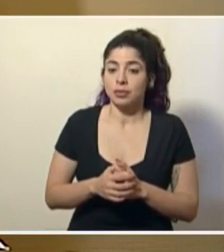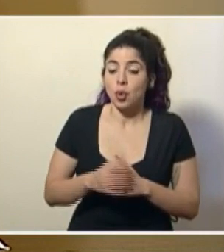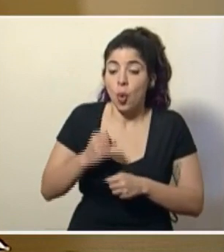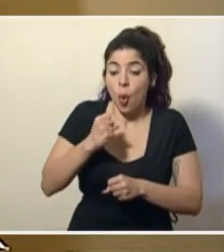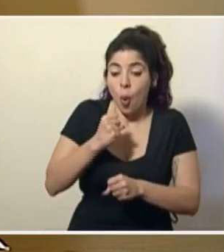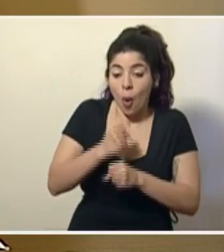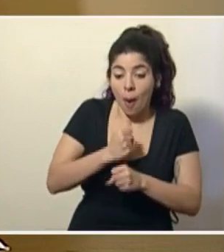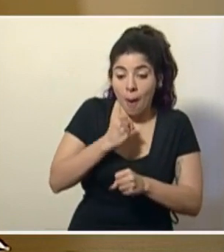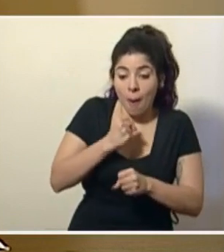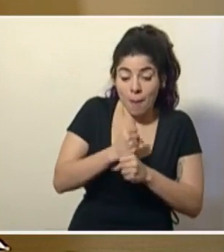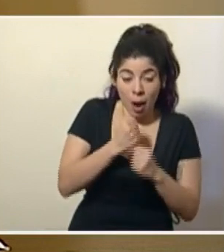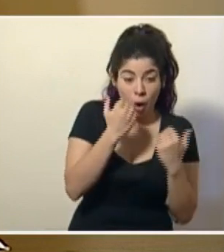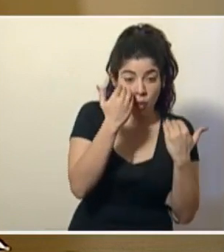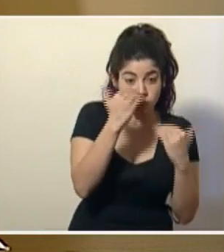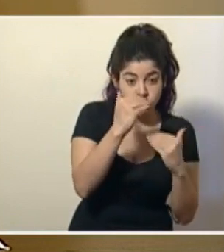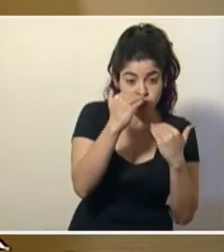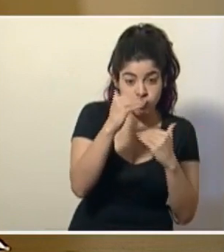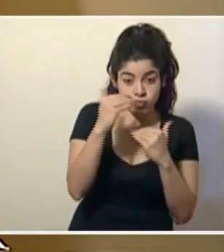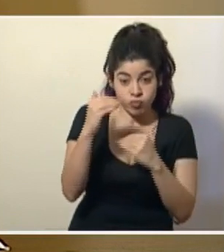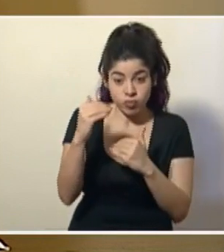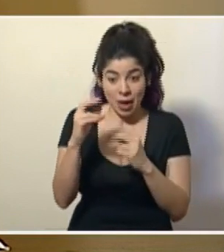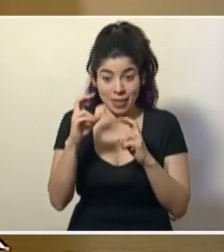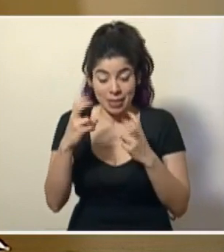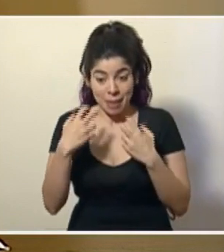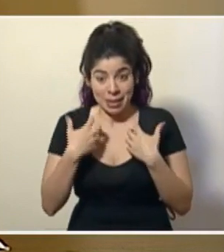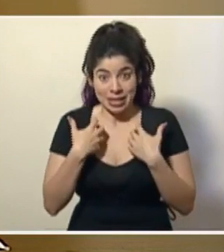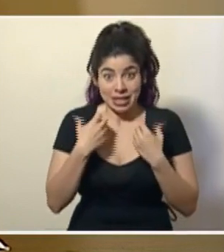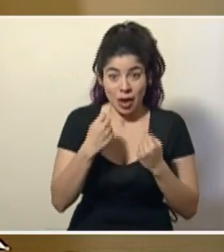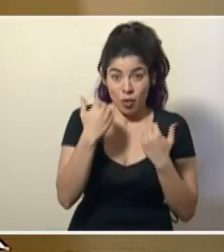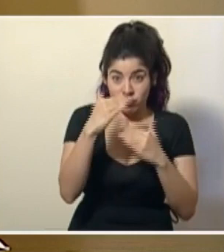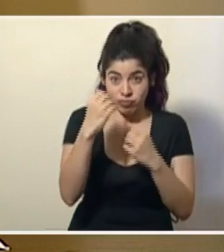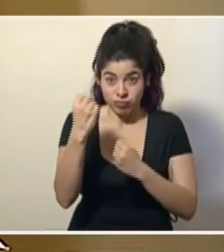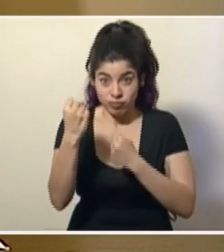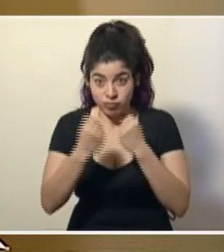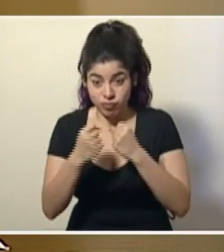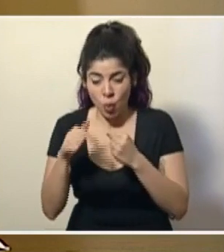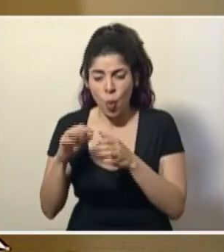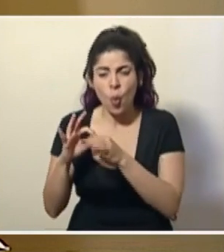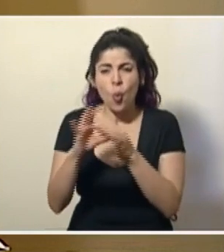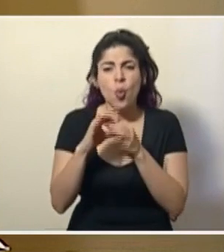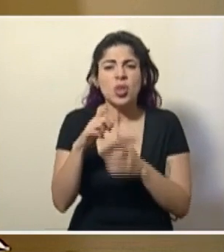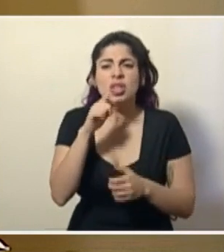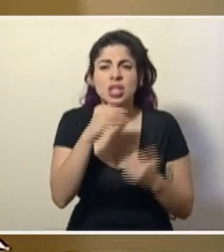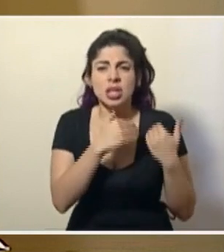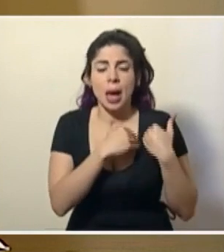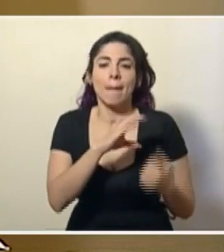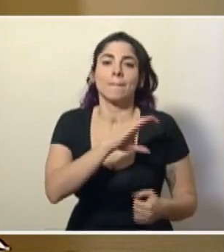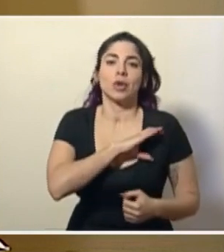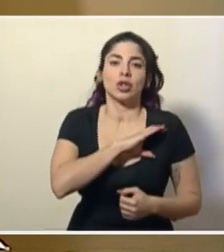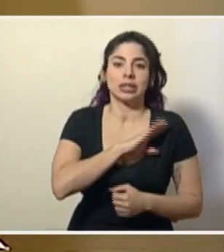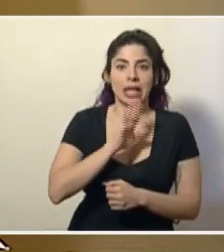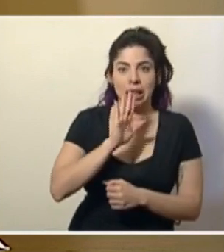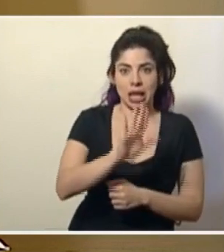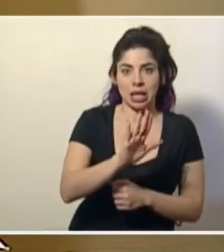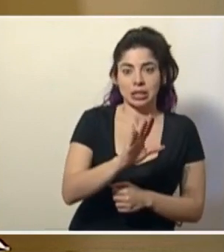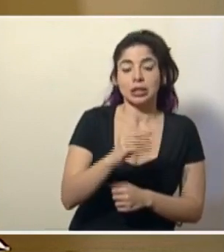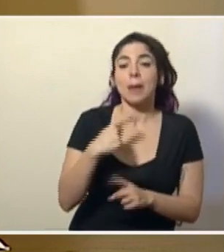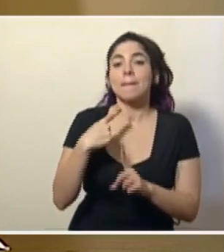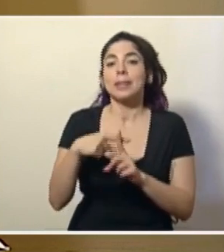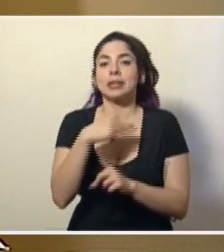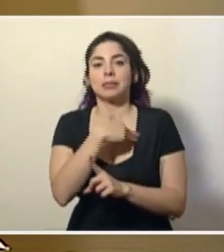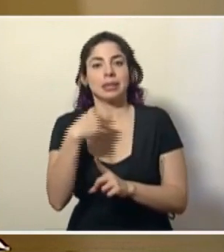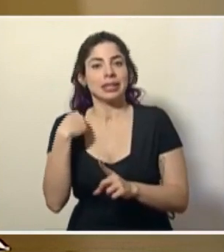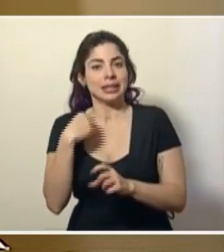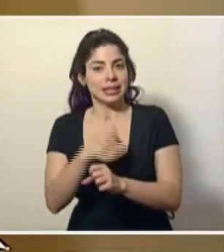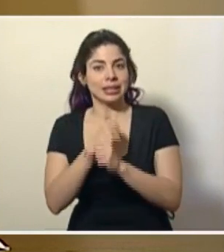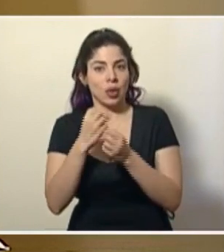los operativos de la restricción vehicular sanitaria es una coordinación que se desarrolla entre la Policía de Tránsito y el